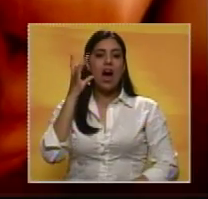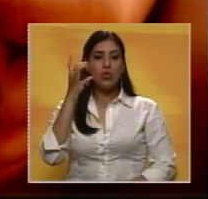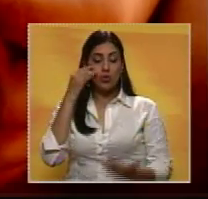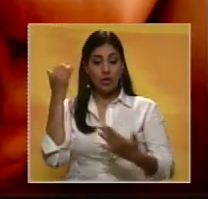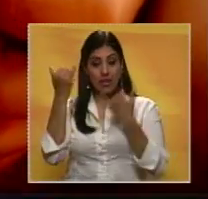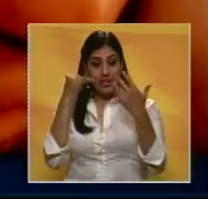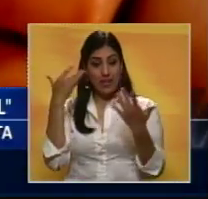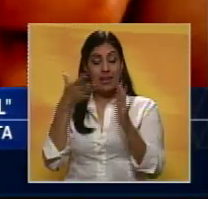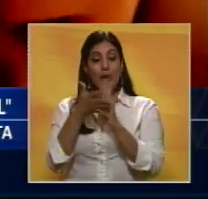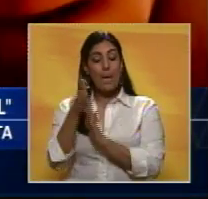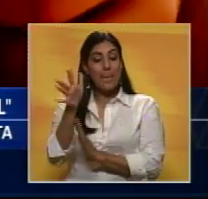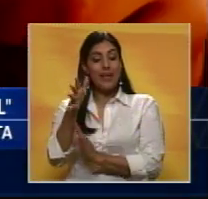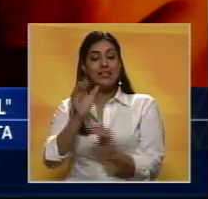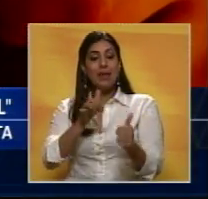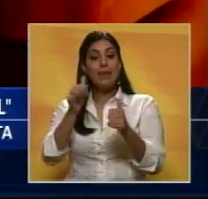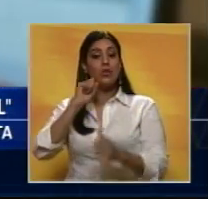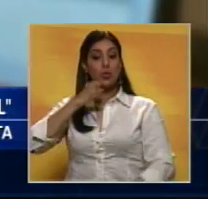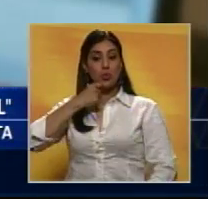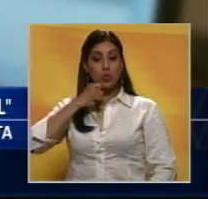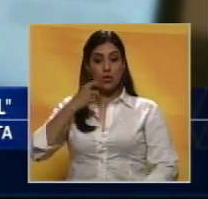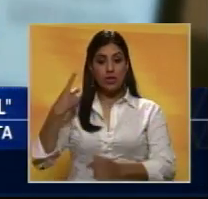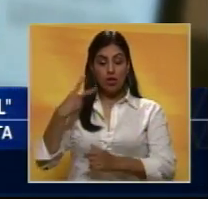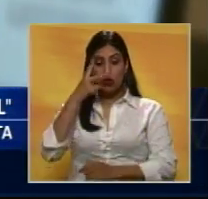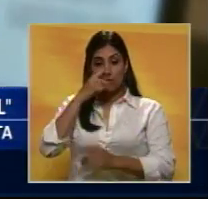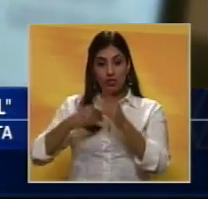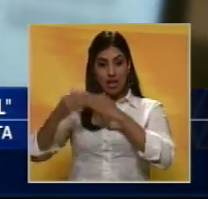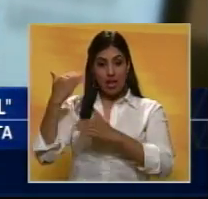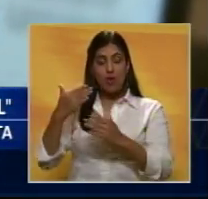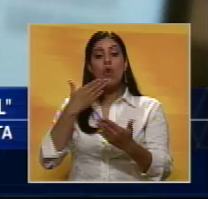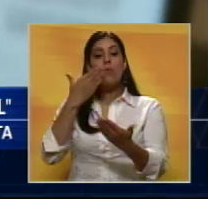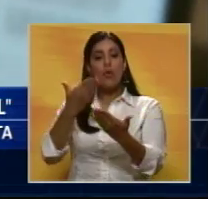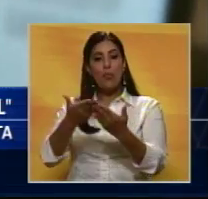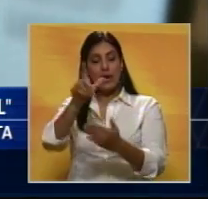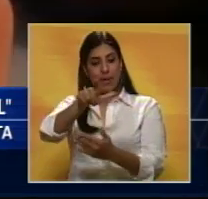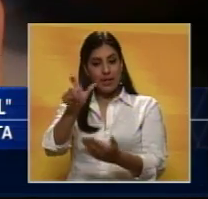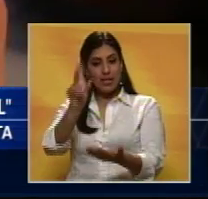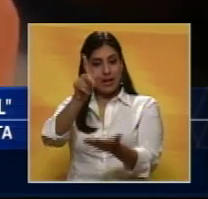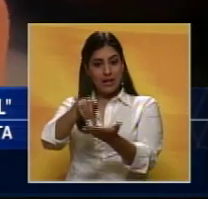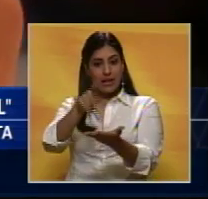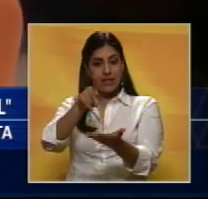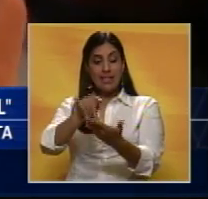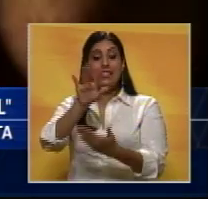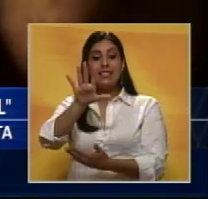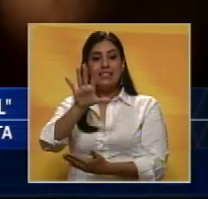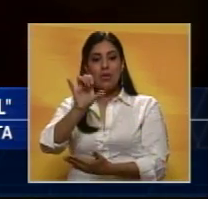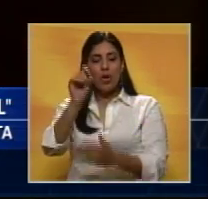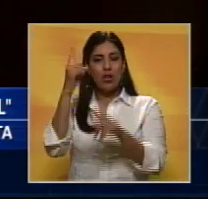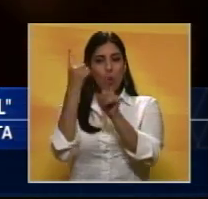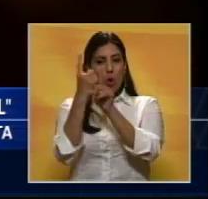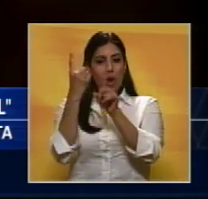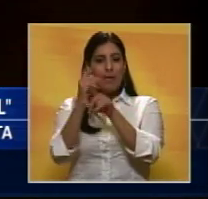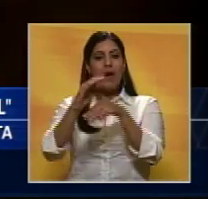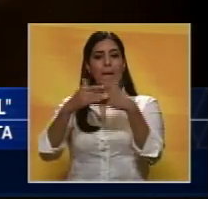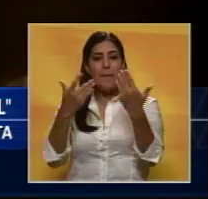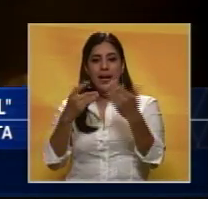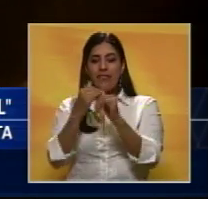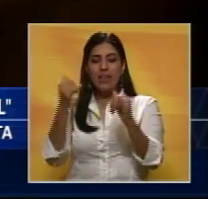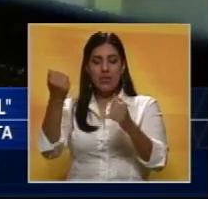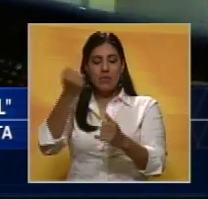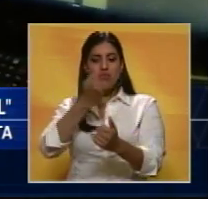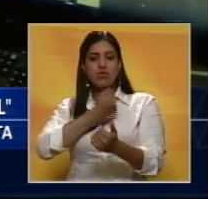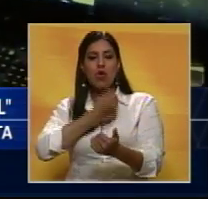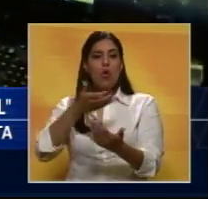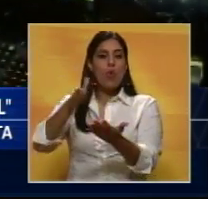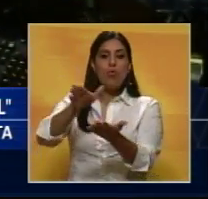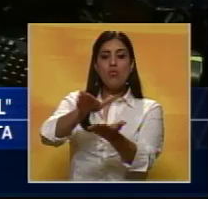Esta iniciativa, que se presume inició en Rusia hace un par de años, propone a los participantes 50 desafíos para cumplir, terminando con un reto